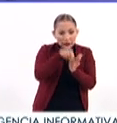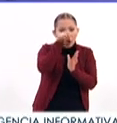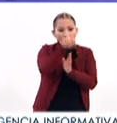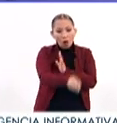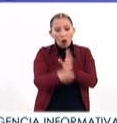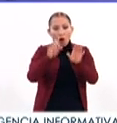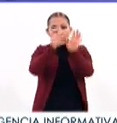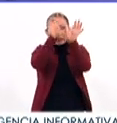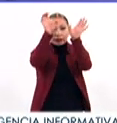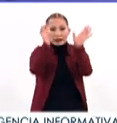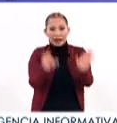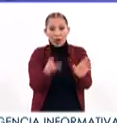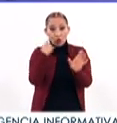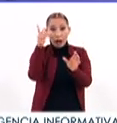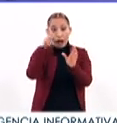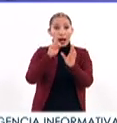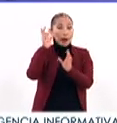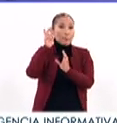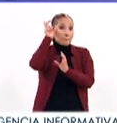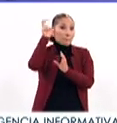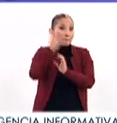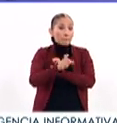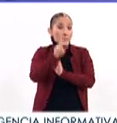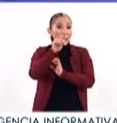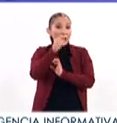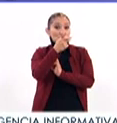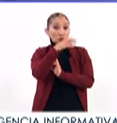en la punta de un cerro, como hicimos una en Pachuca.